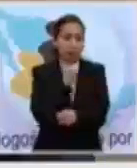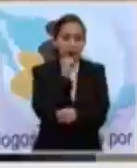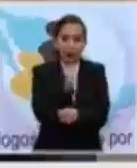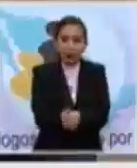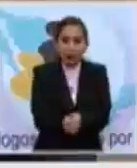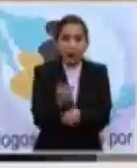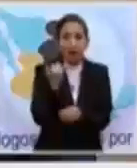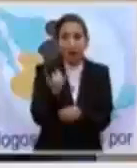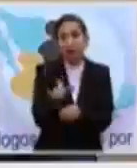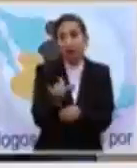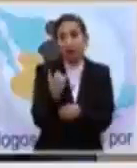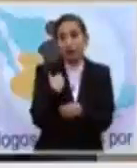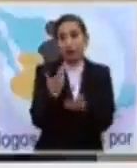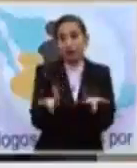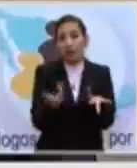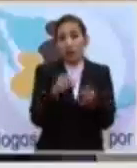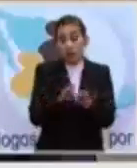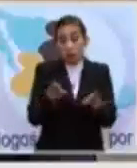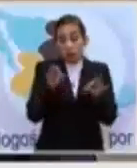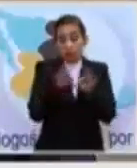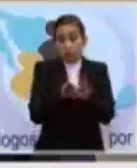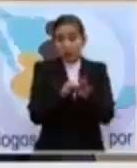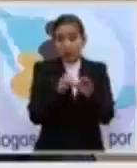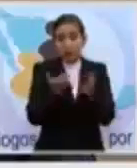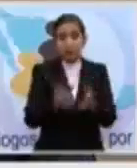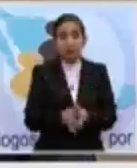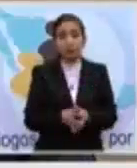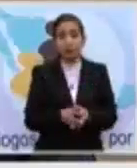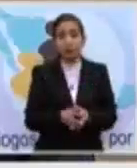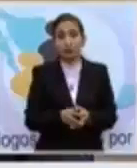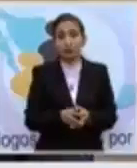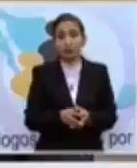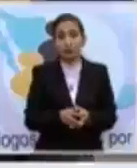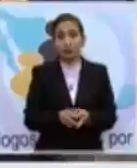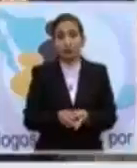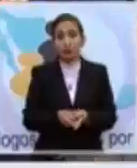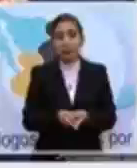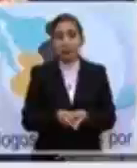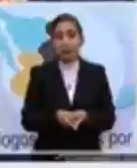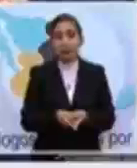y ha olvidado las prioridades sectoriales, que son atender bien a los pacientes.